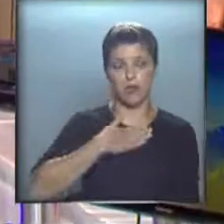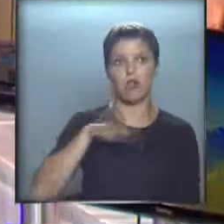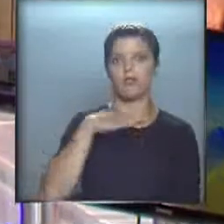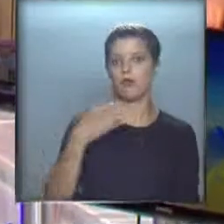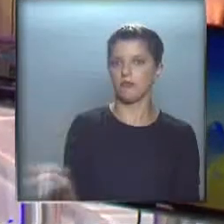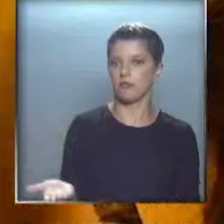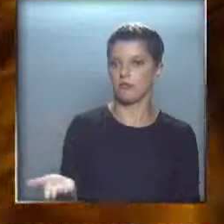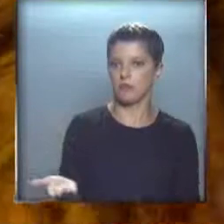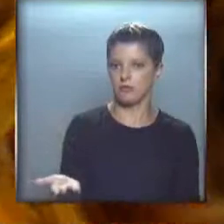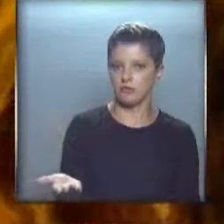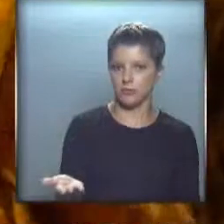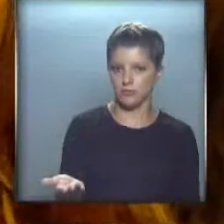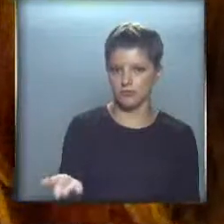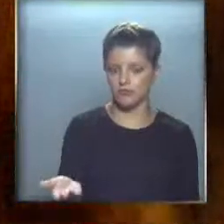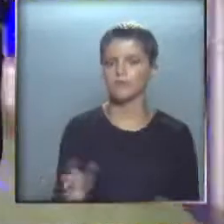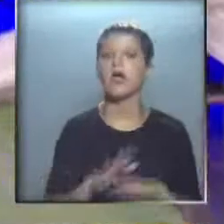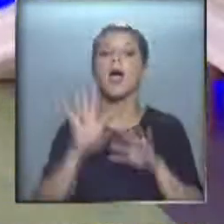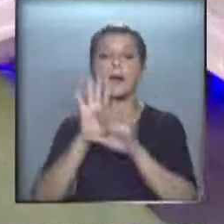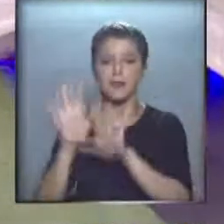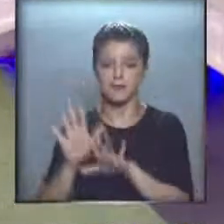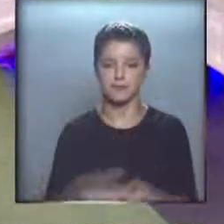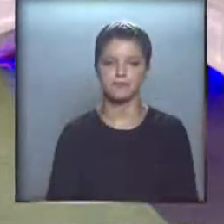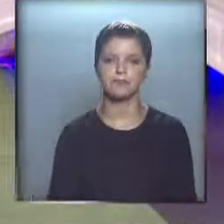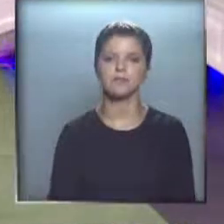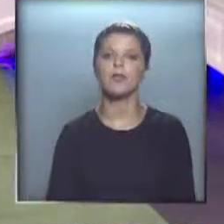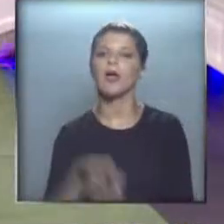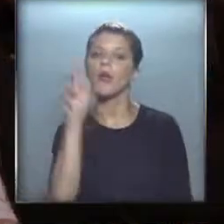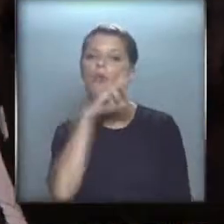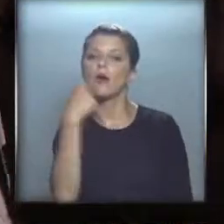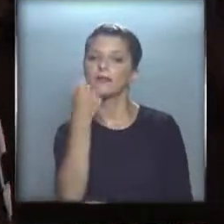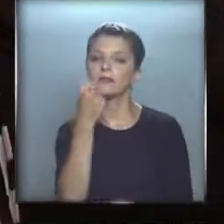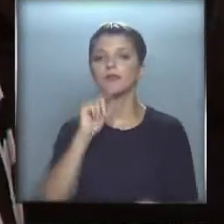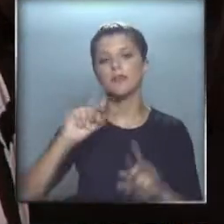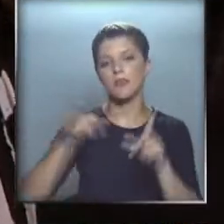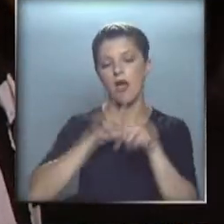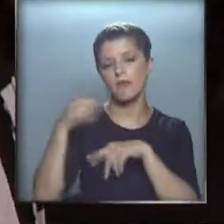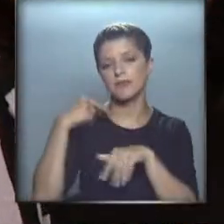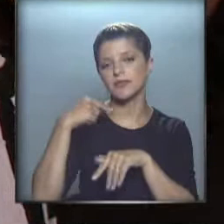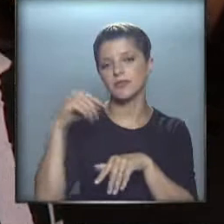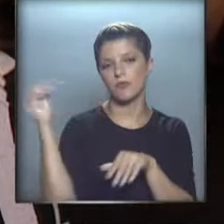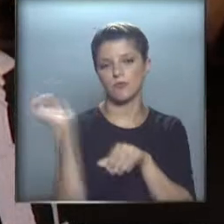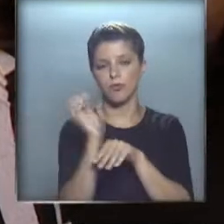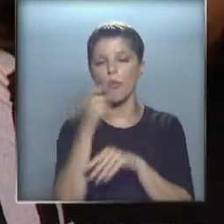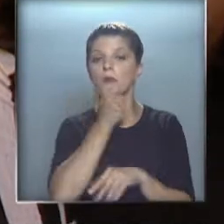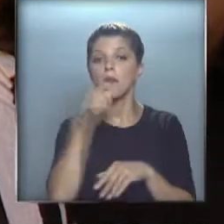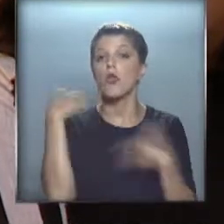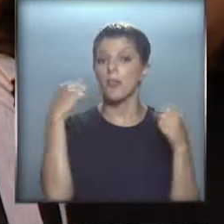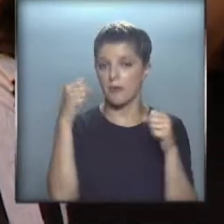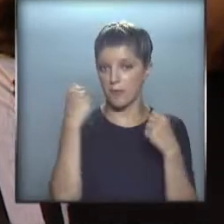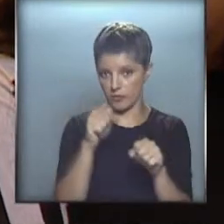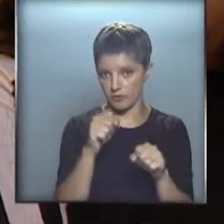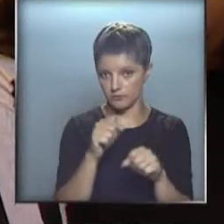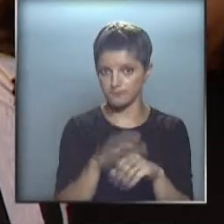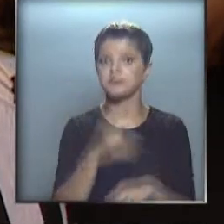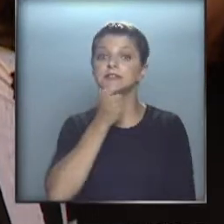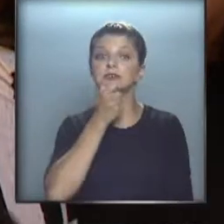es cheto lo mismo, Batch ¿no? Cassidy. A ver. Pero también a veces te juzgan por el deporte que te gusta. Por ejemplo, si